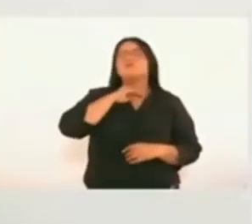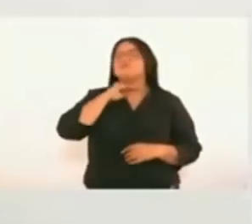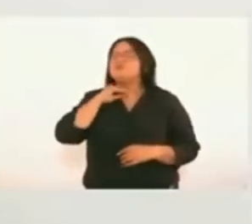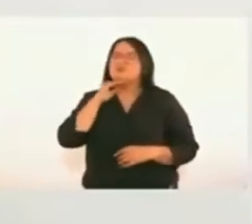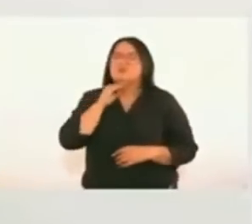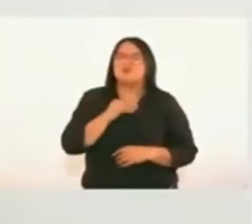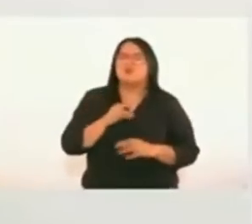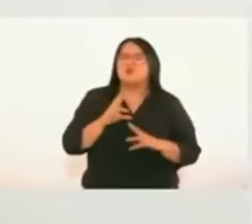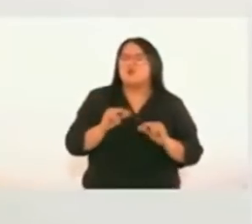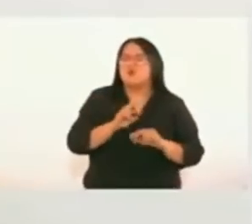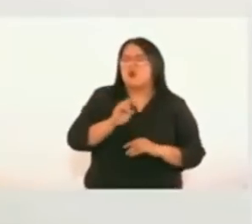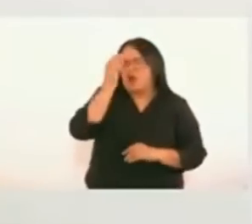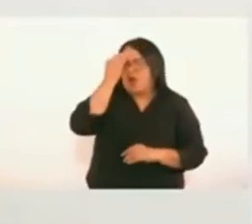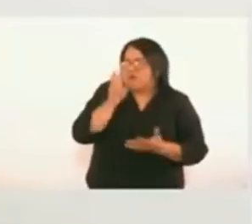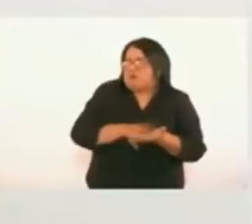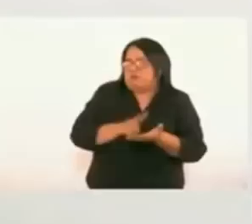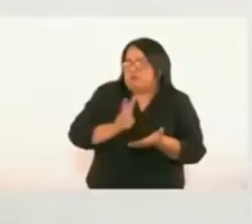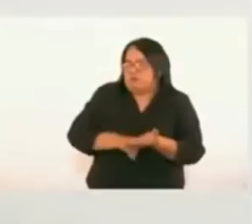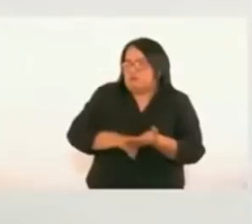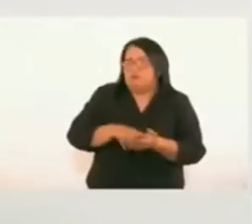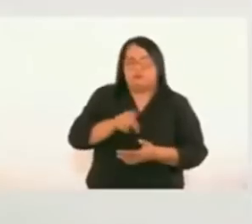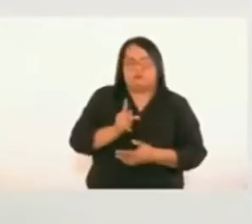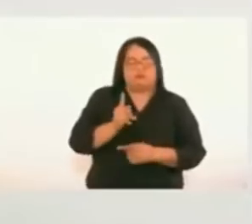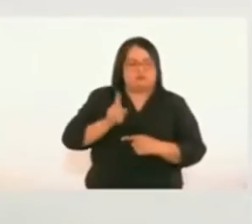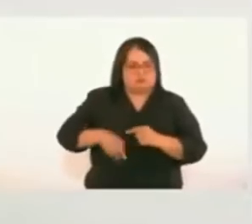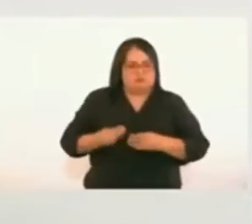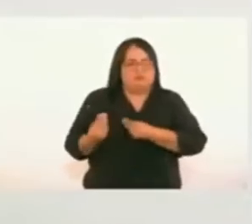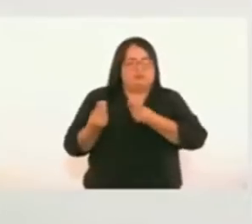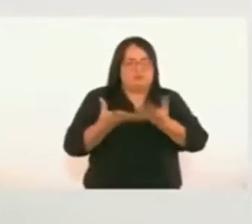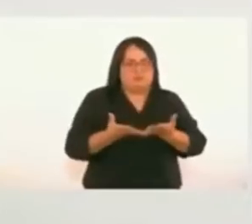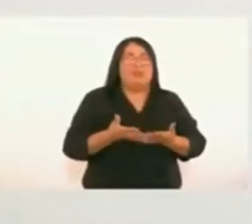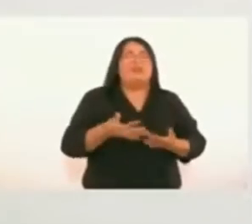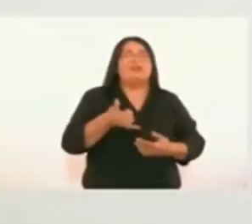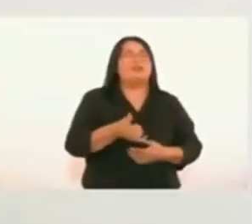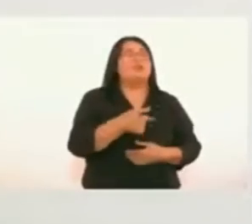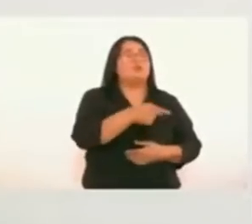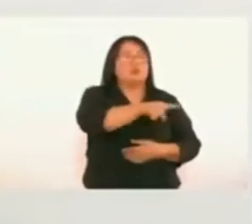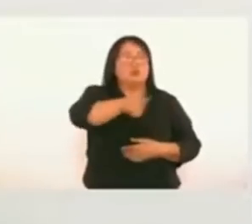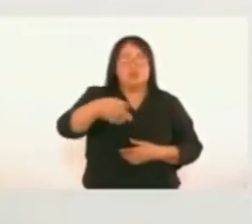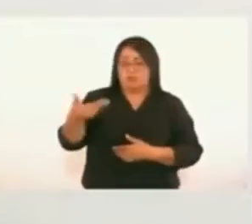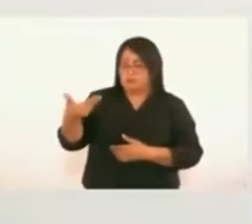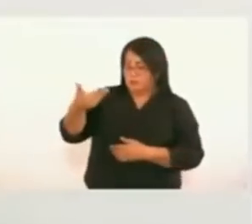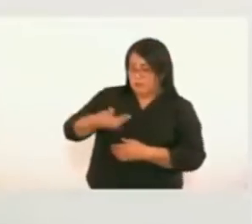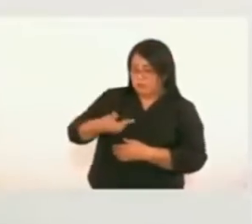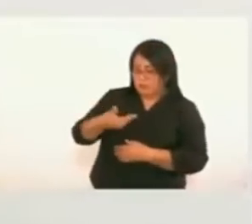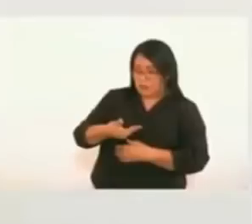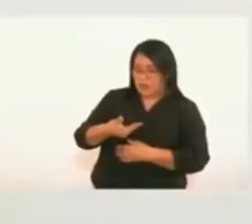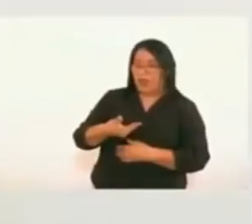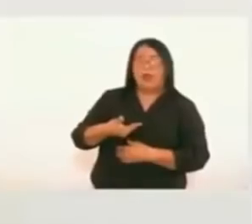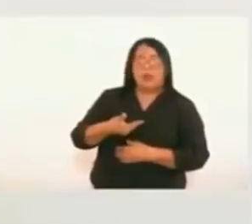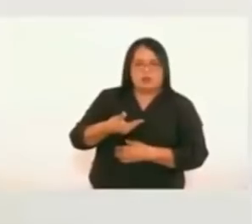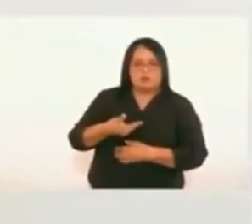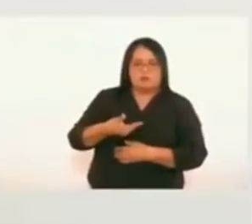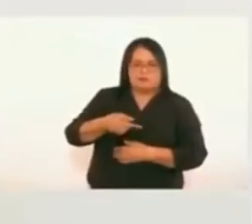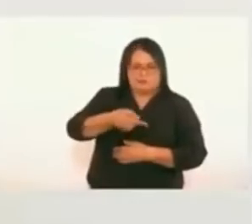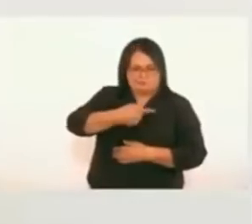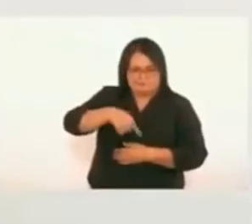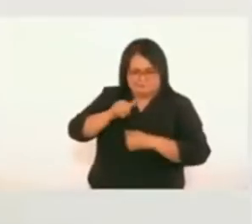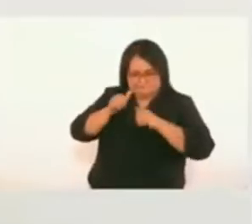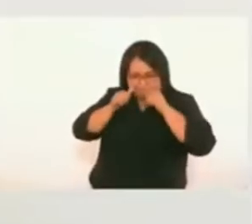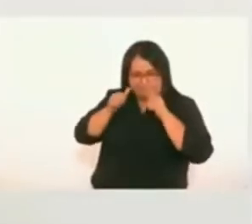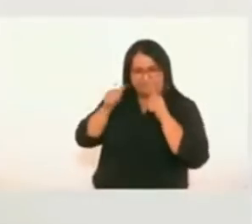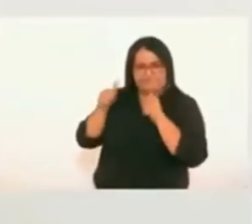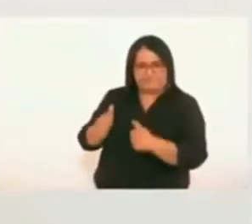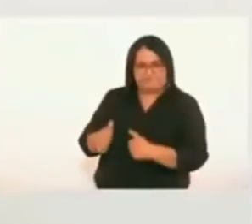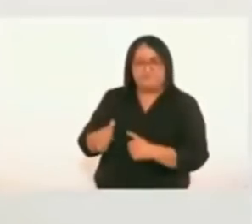Pero además vamos a darle continuidad a lo que ustedes solicitan, al reconocimiento de todos